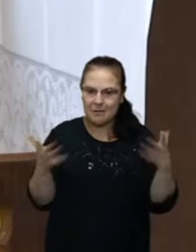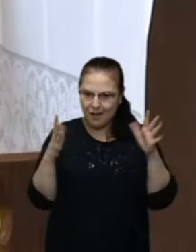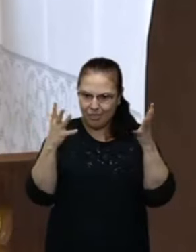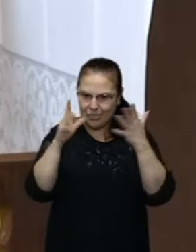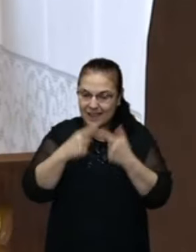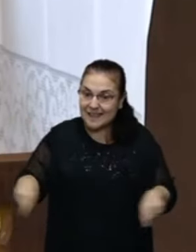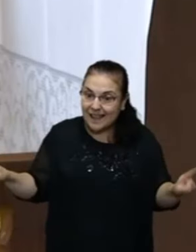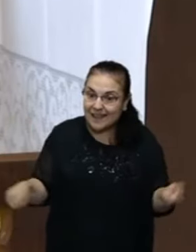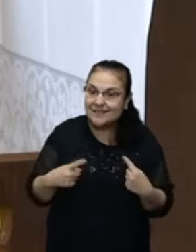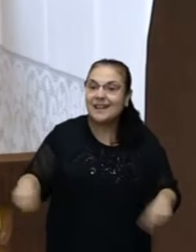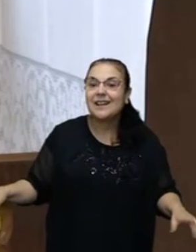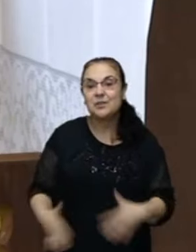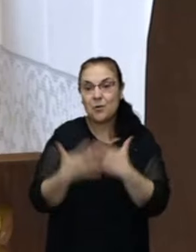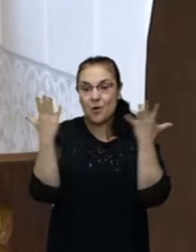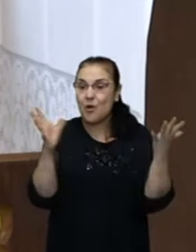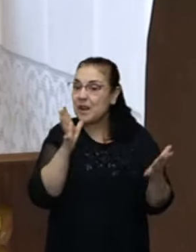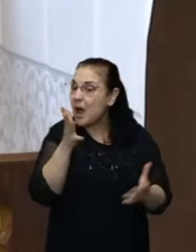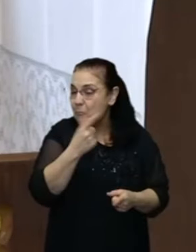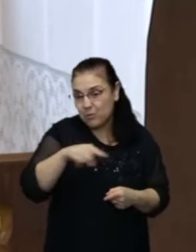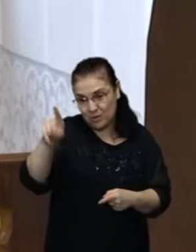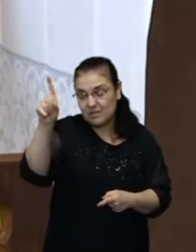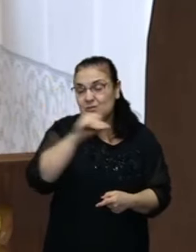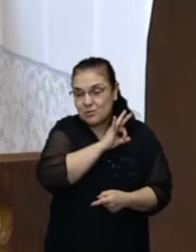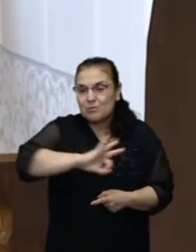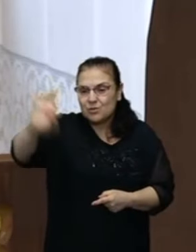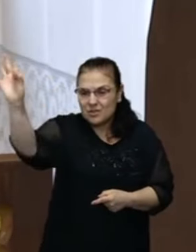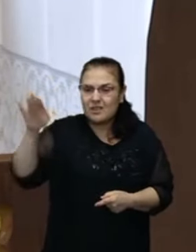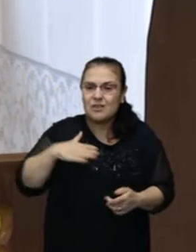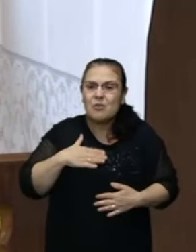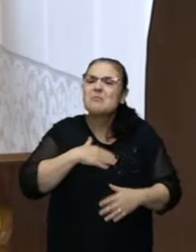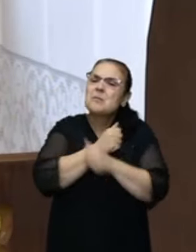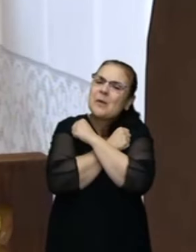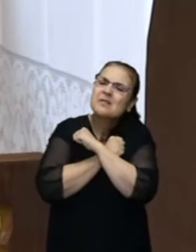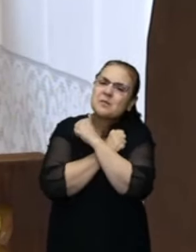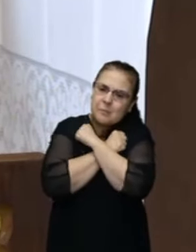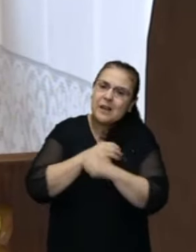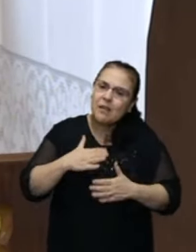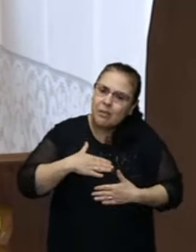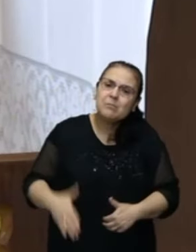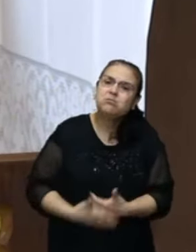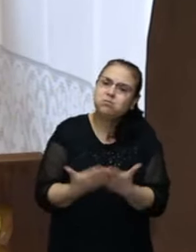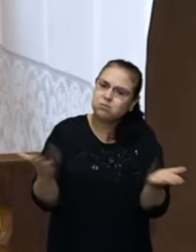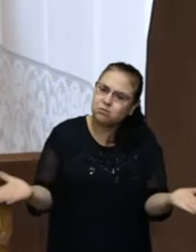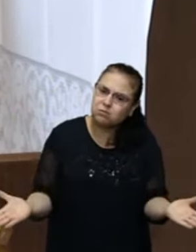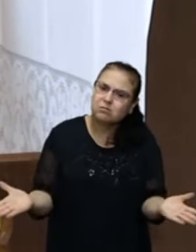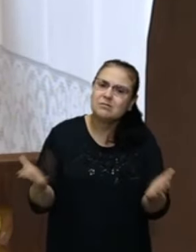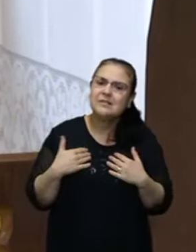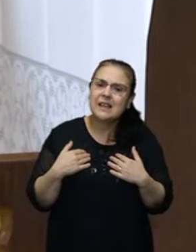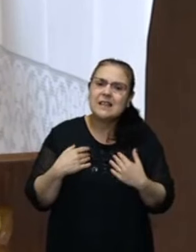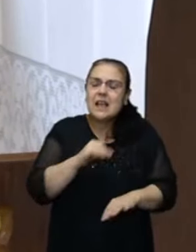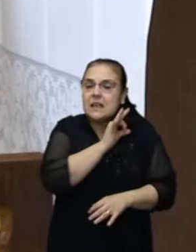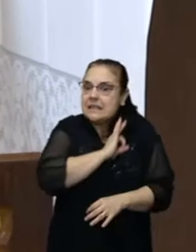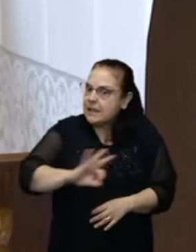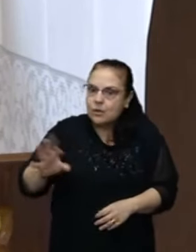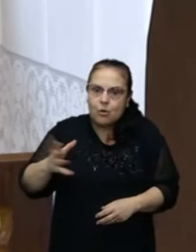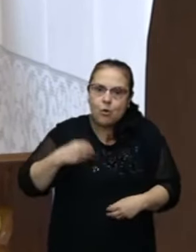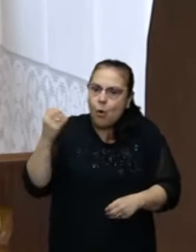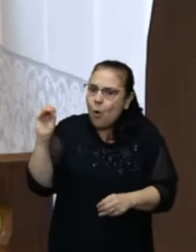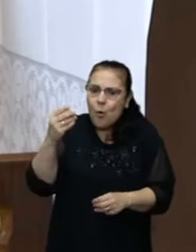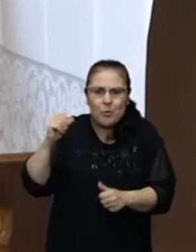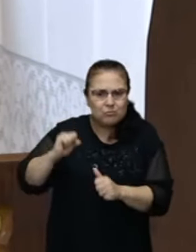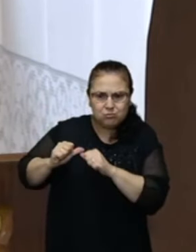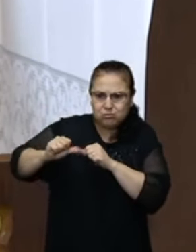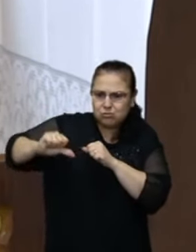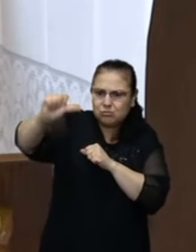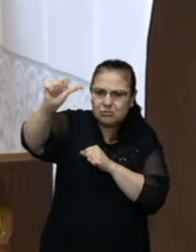gloria. Porque tú, Señor, fuiste mi esperanza y mi confianza, Señor, desde mi juventud. En